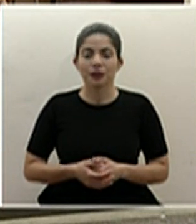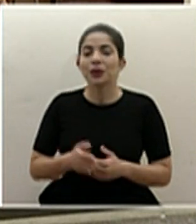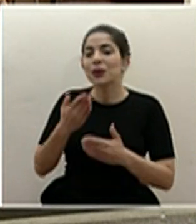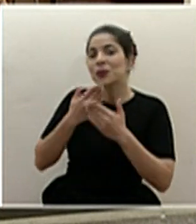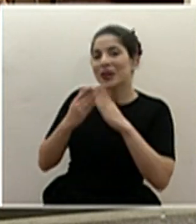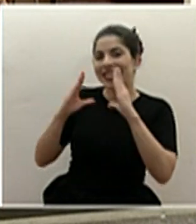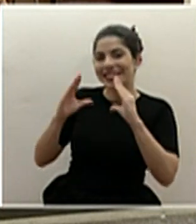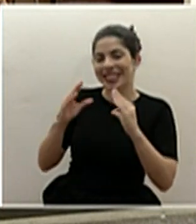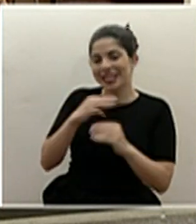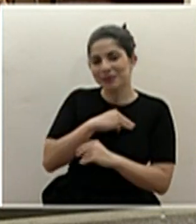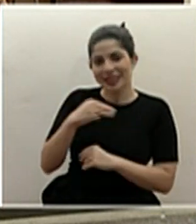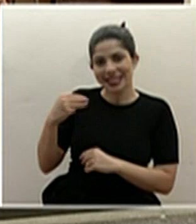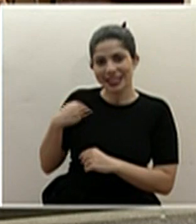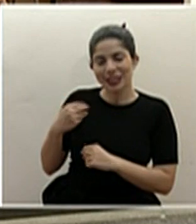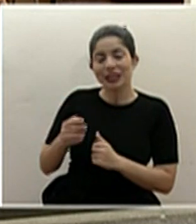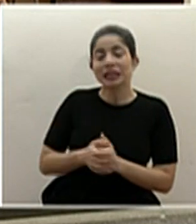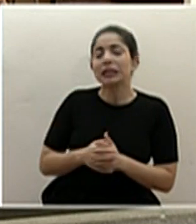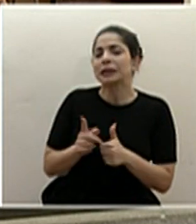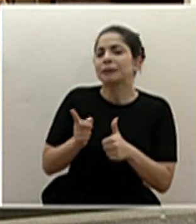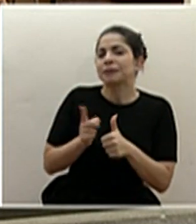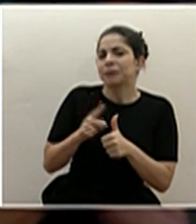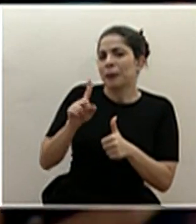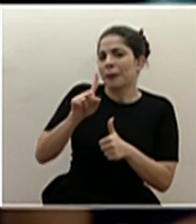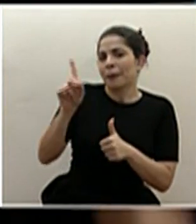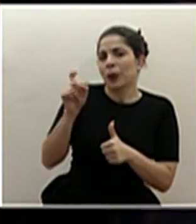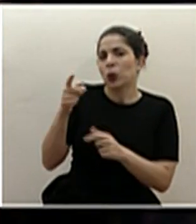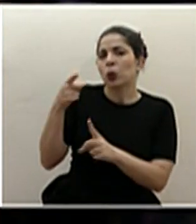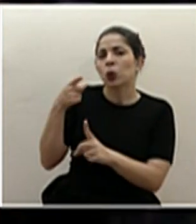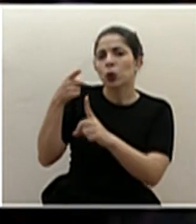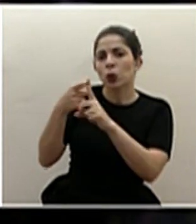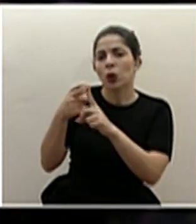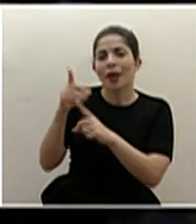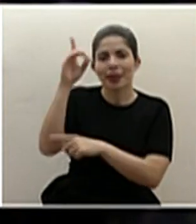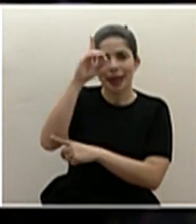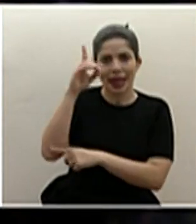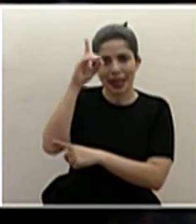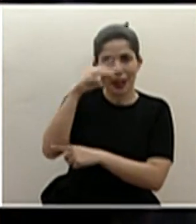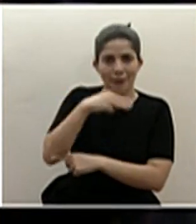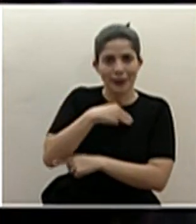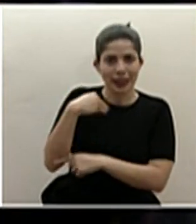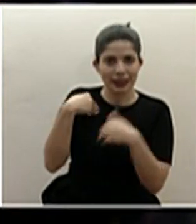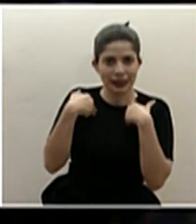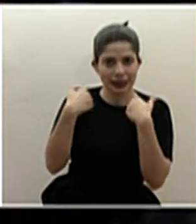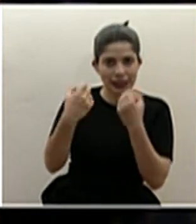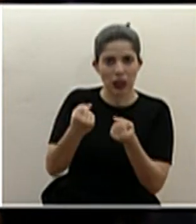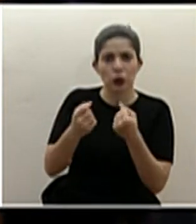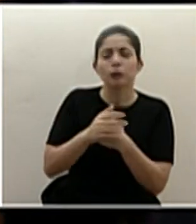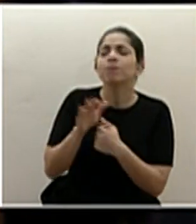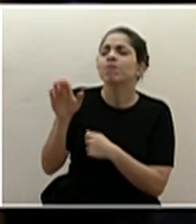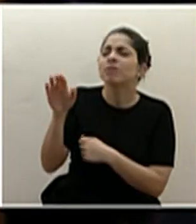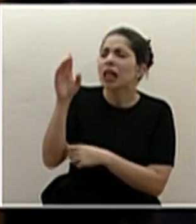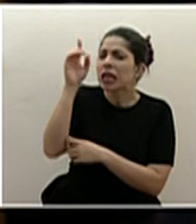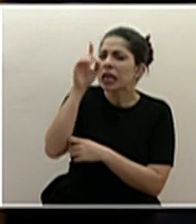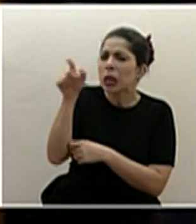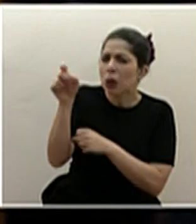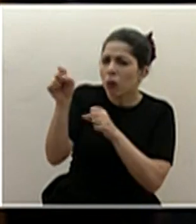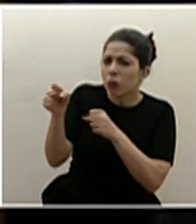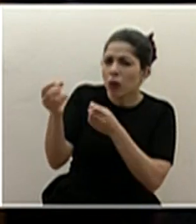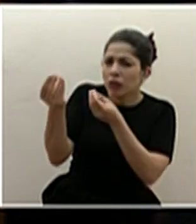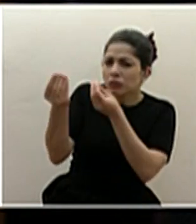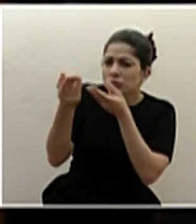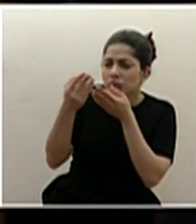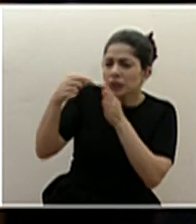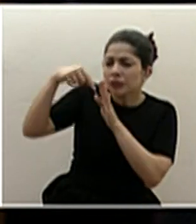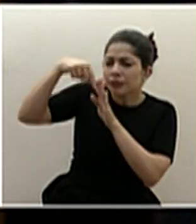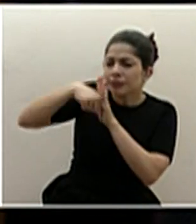Buenas tardes, ministros. La primera pregunta va para don Daniel Salas, ministro de Salud. Don Daniel, si usted nos podría dar el